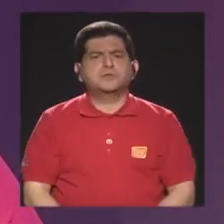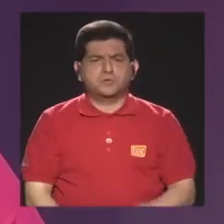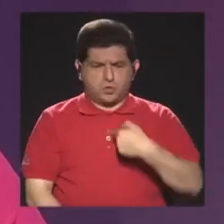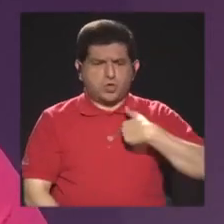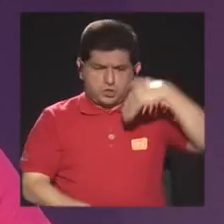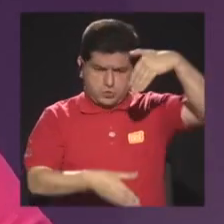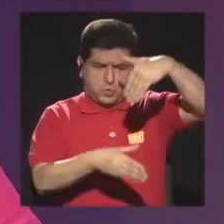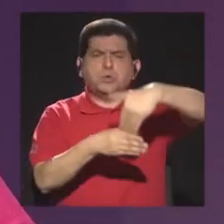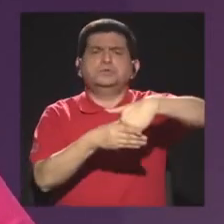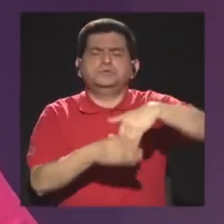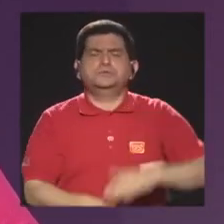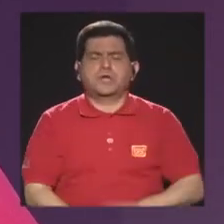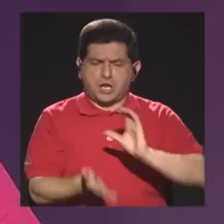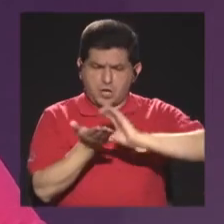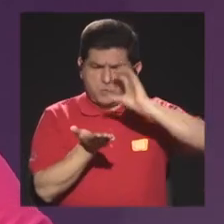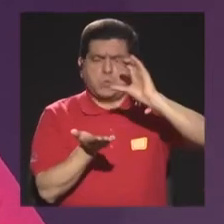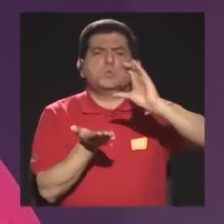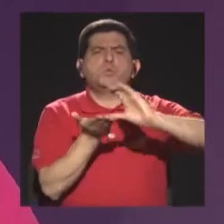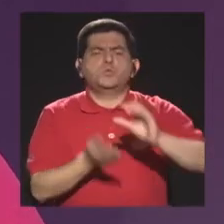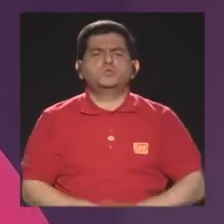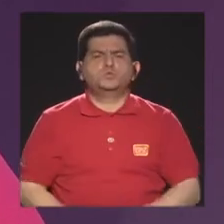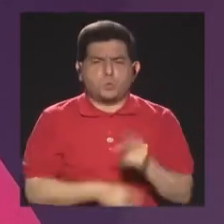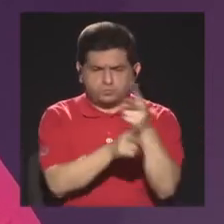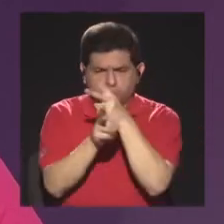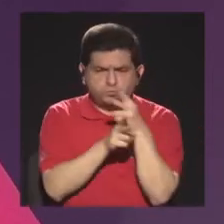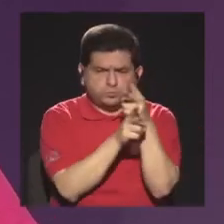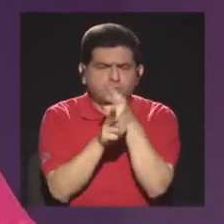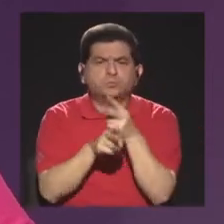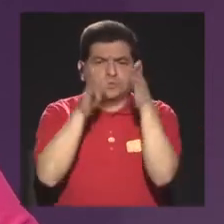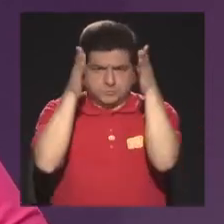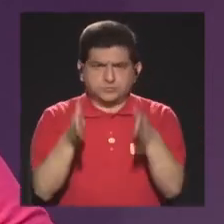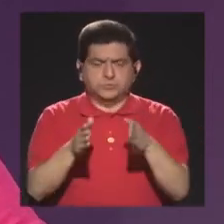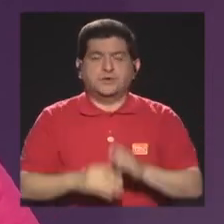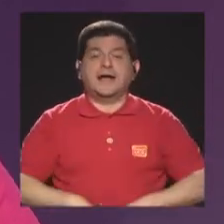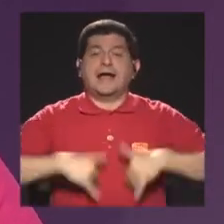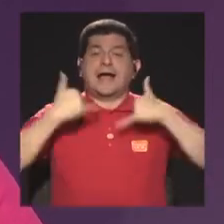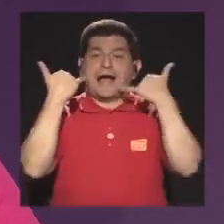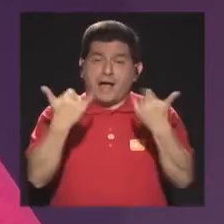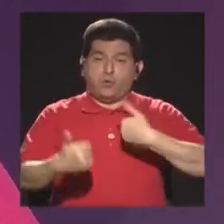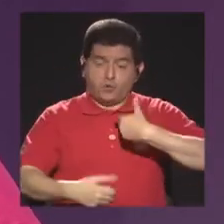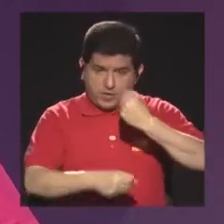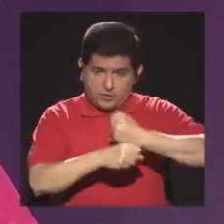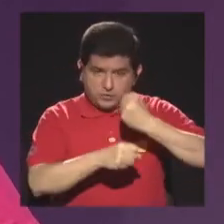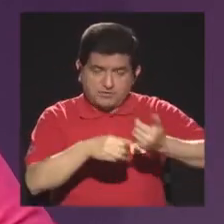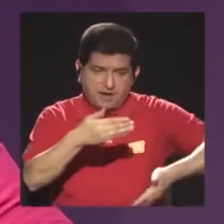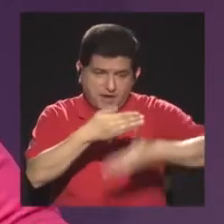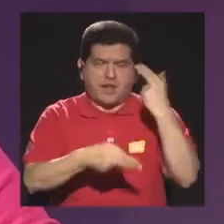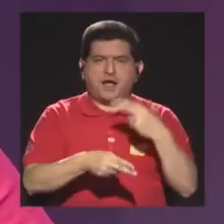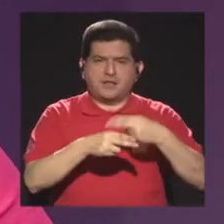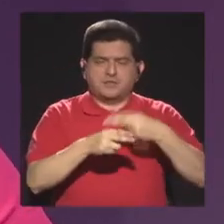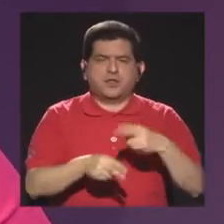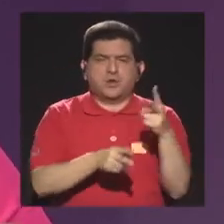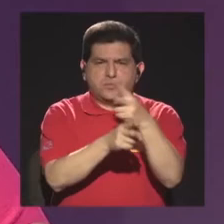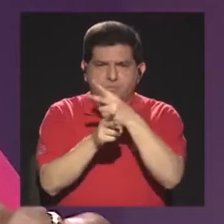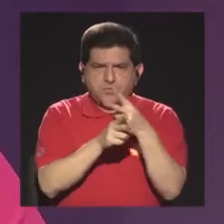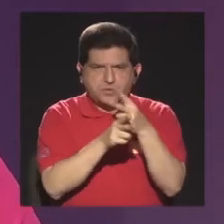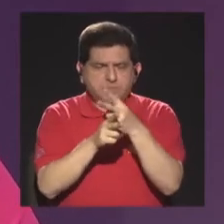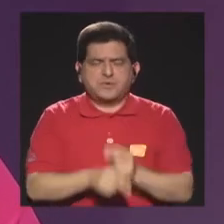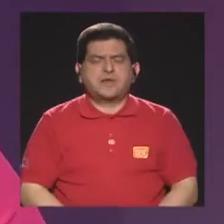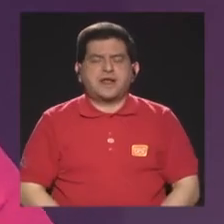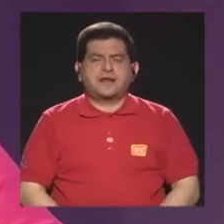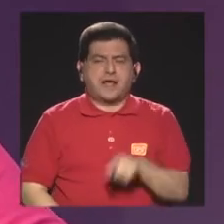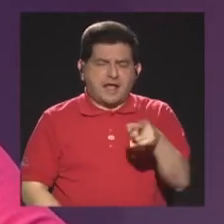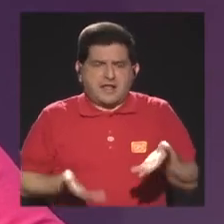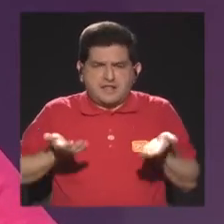pude entrar para hacer el curso de supervisora. De hecho, ahora donde trabajo, antes se llamaba supervisora de carga